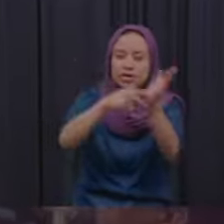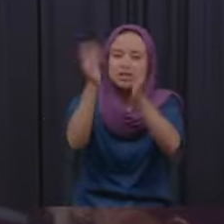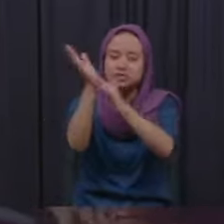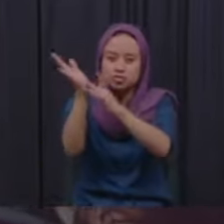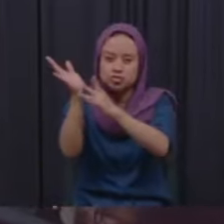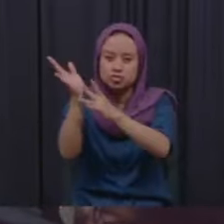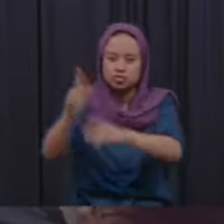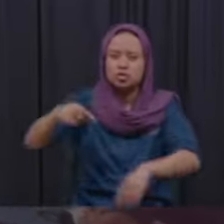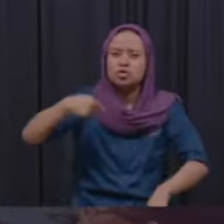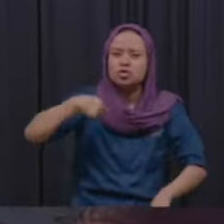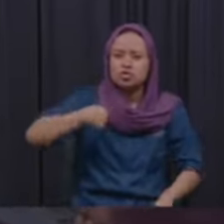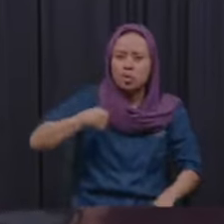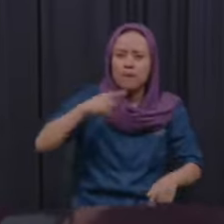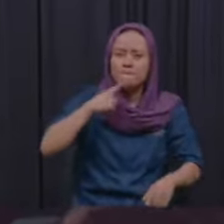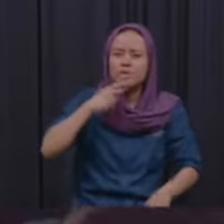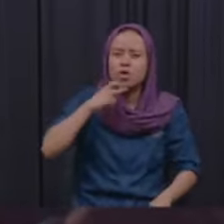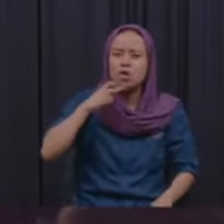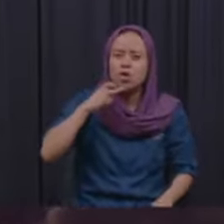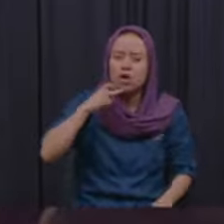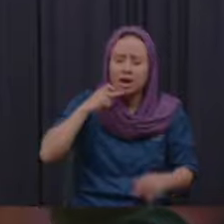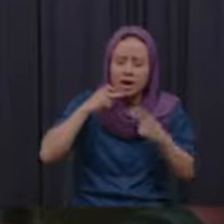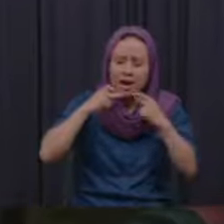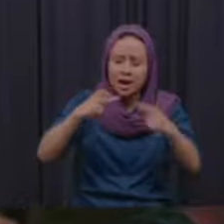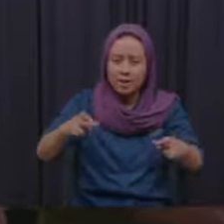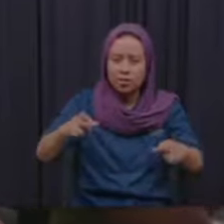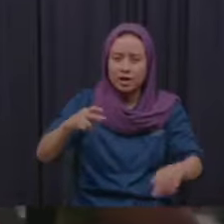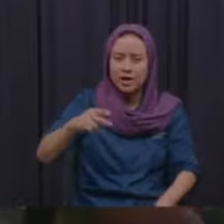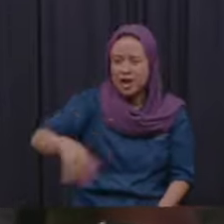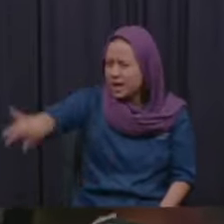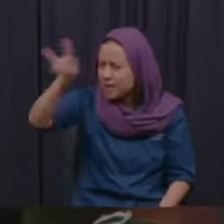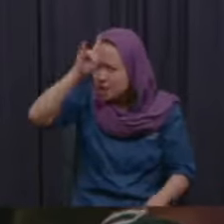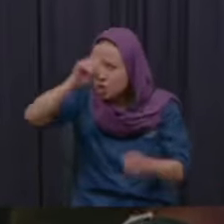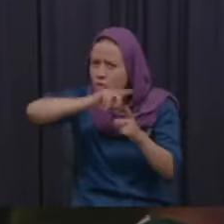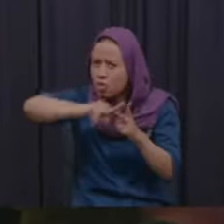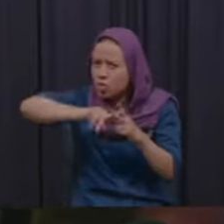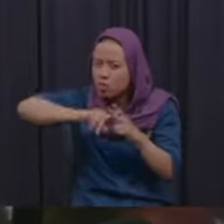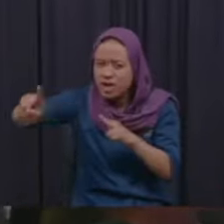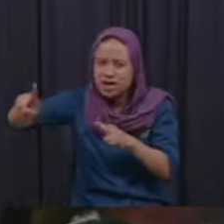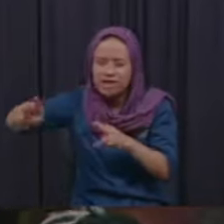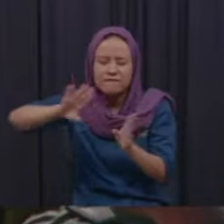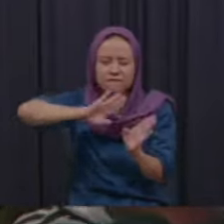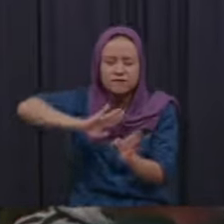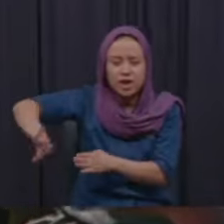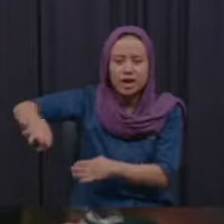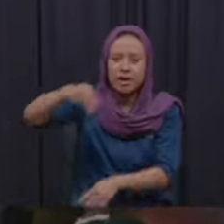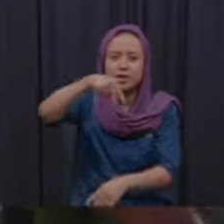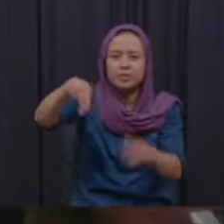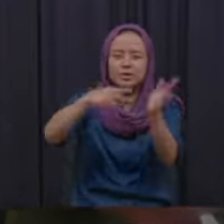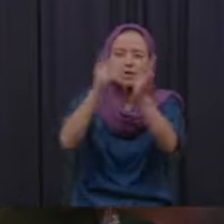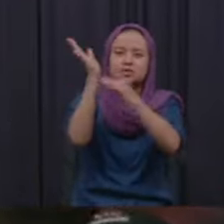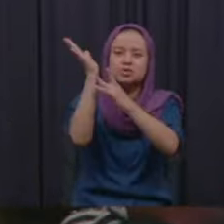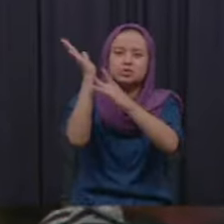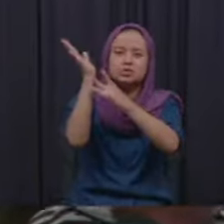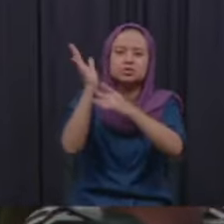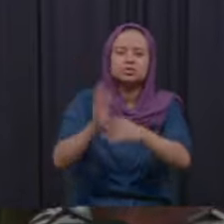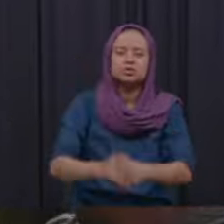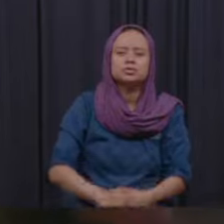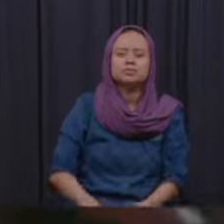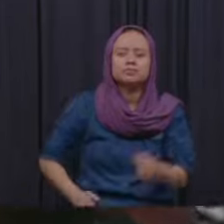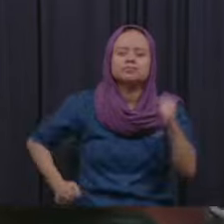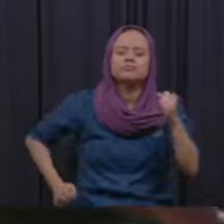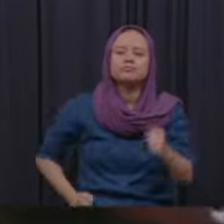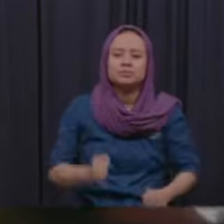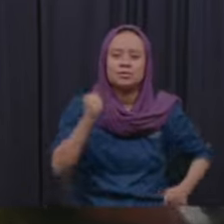estoy proclamando que toda potestad huye. En el nombre de Jesús.